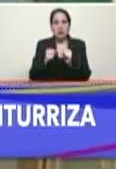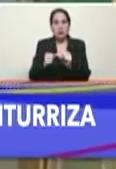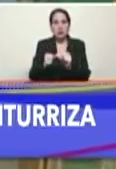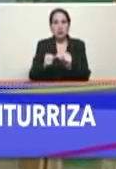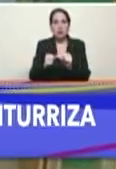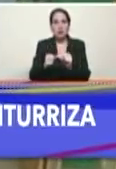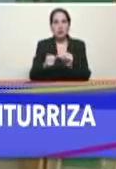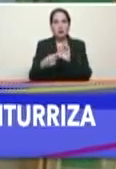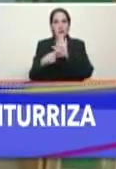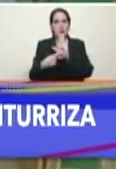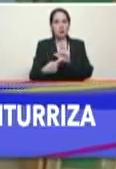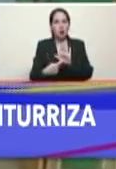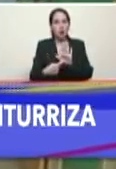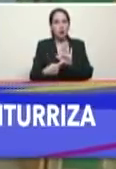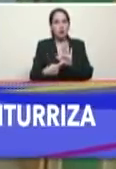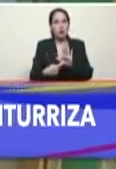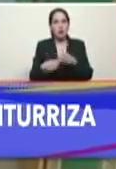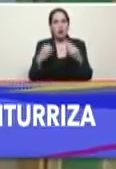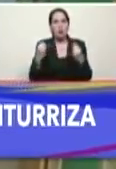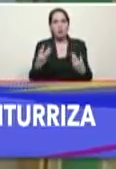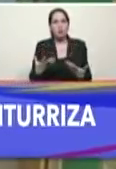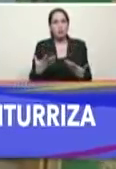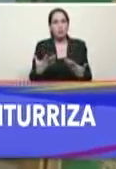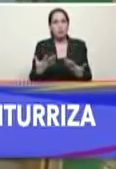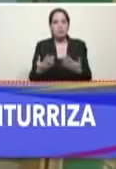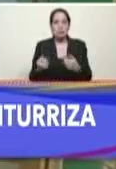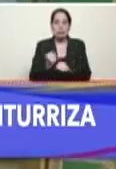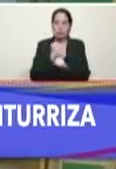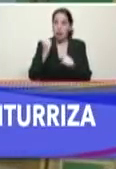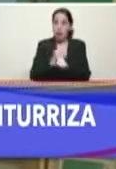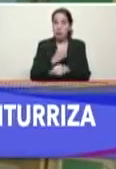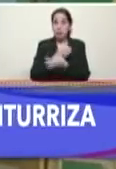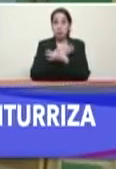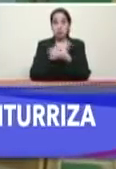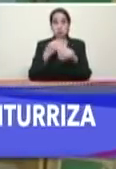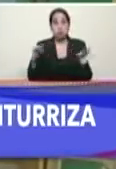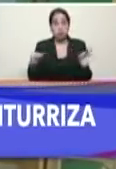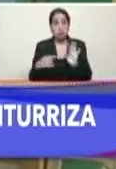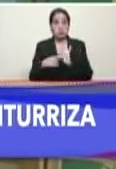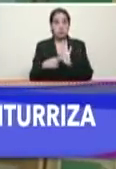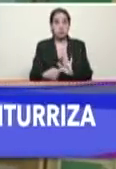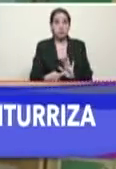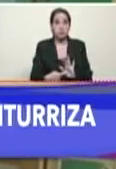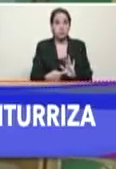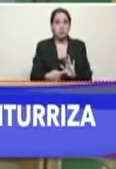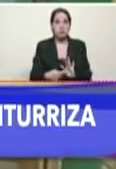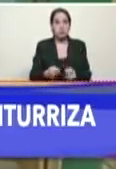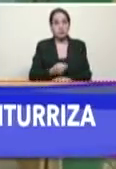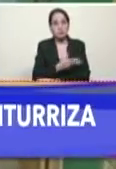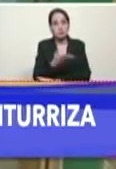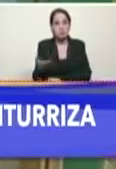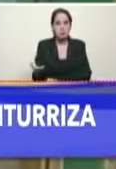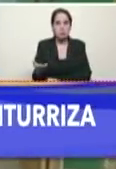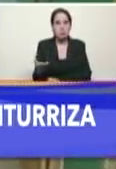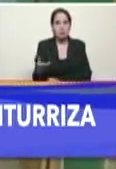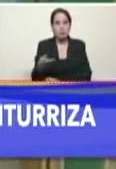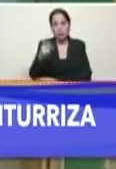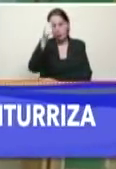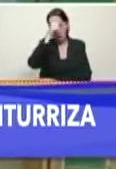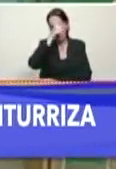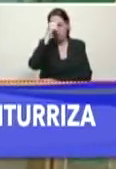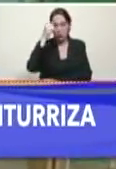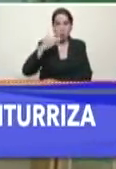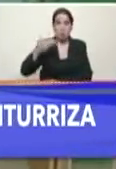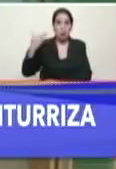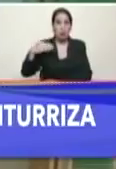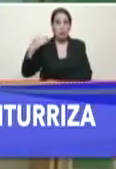bueno, mostrar todo este trabajo maravilloso que desde la ciudad de Coro estamos mostrándole al país, que el domingo pasado